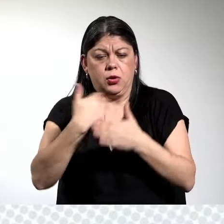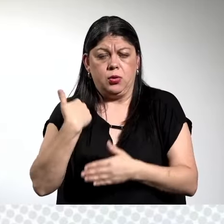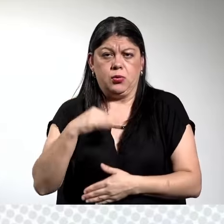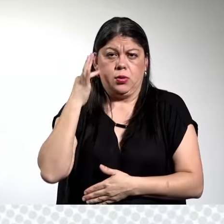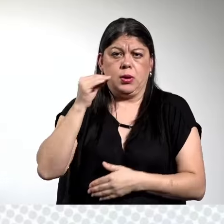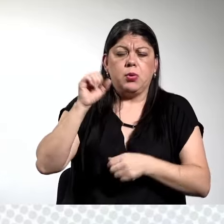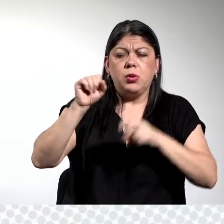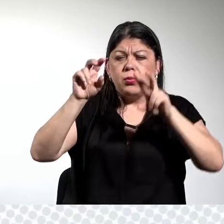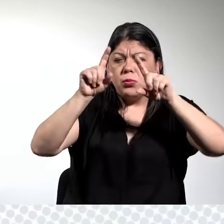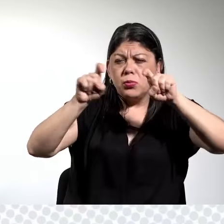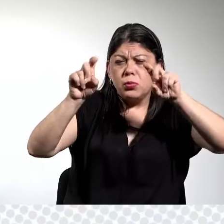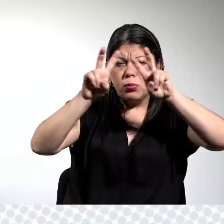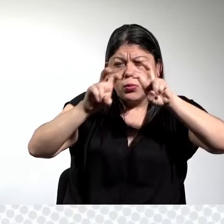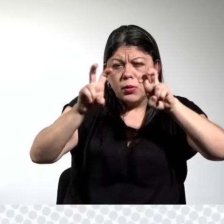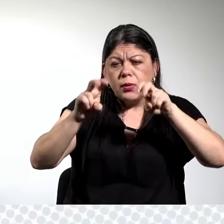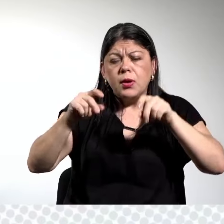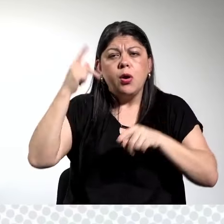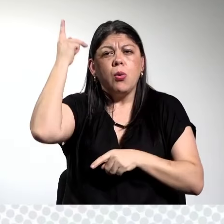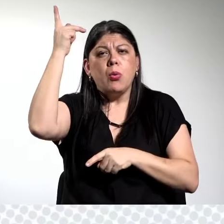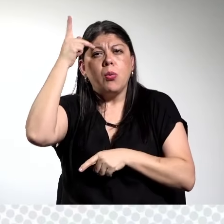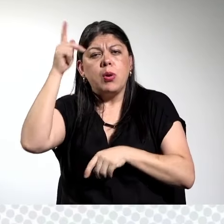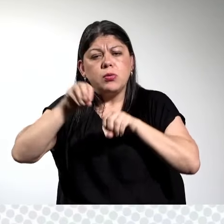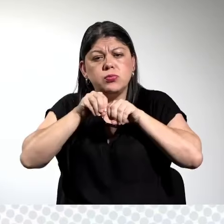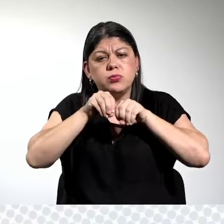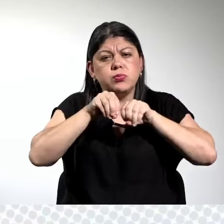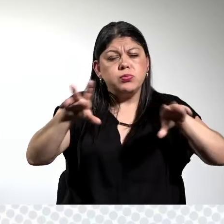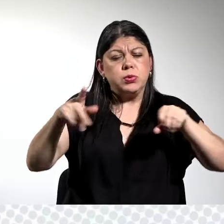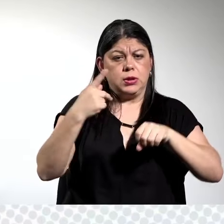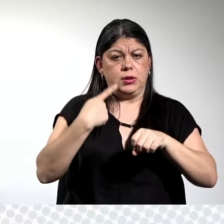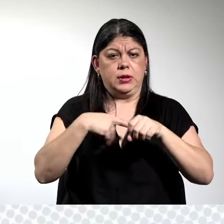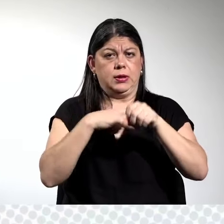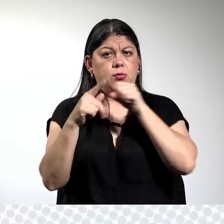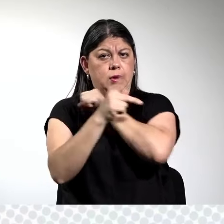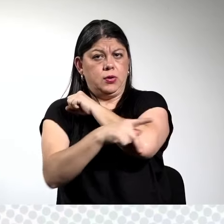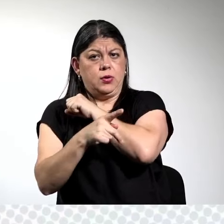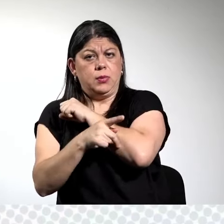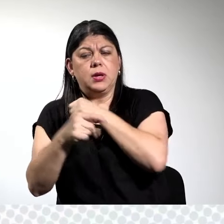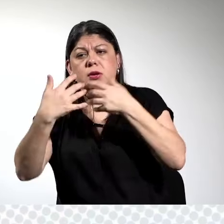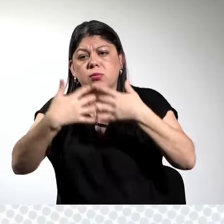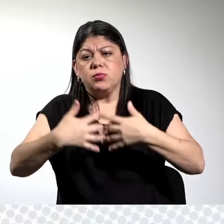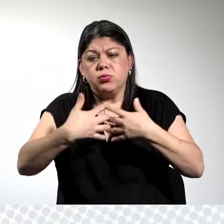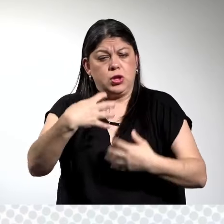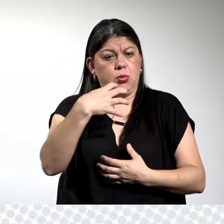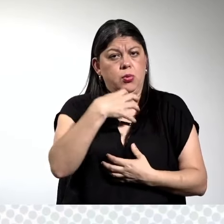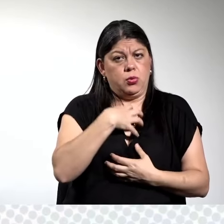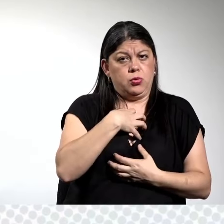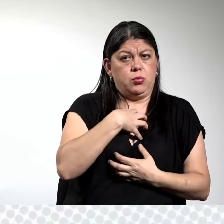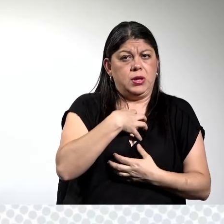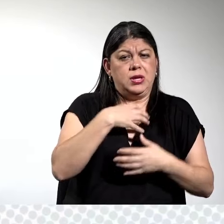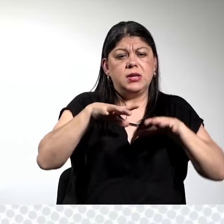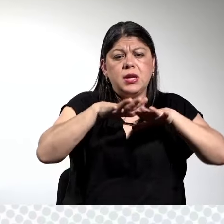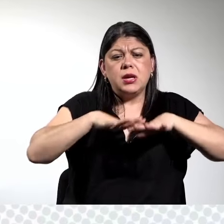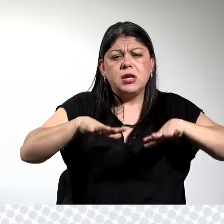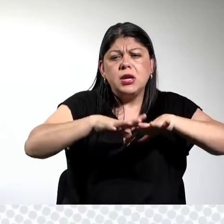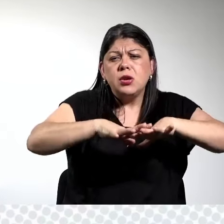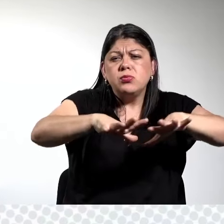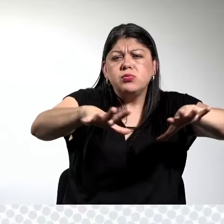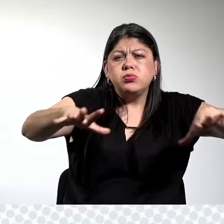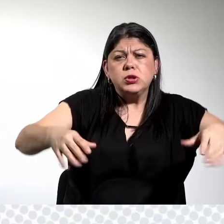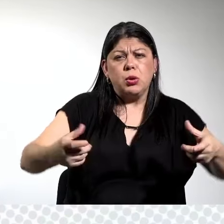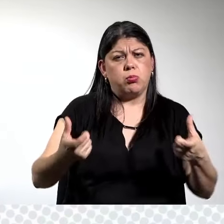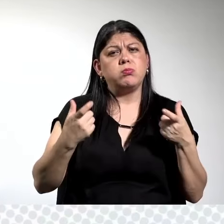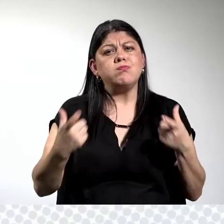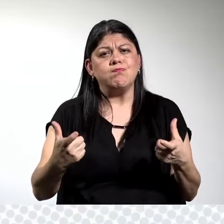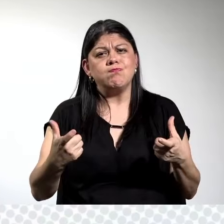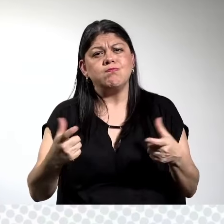se cuestione la política latifundista que tiene este país, donde unas cuantas empresas son dueñas de extensiones absurdas de tierra y que